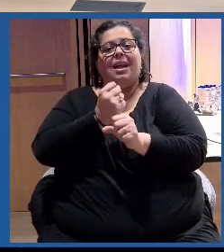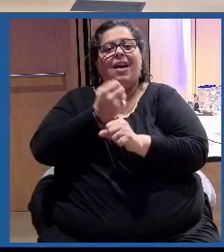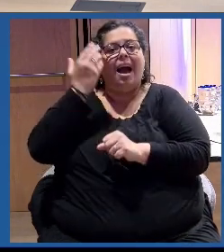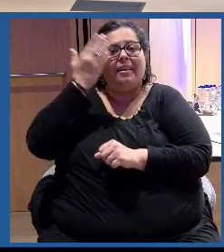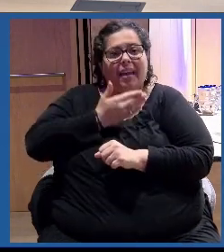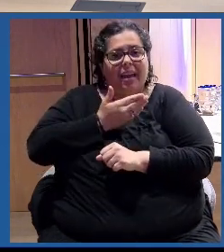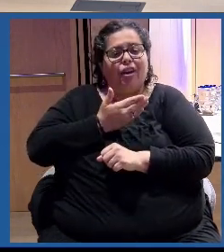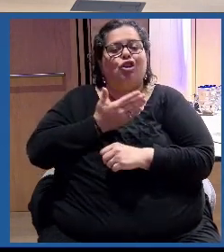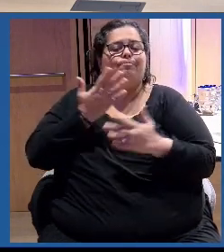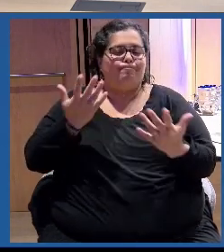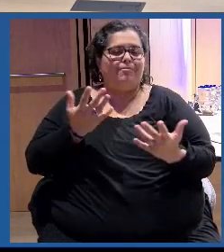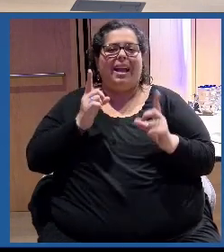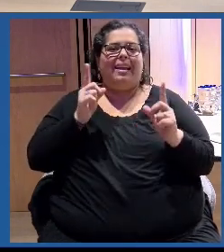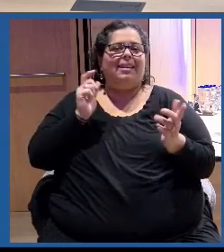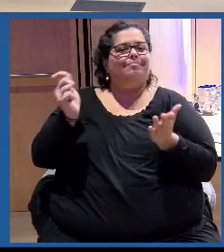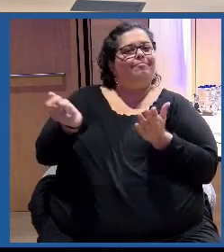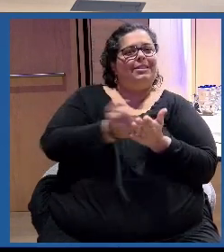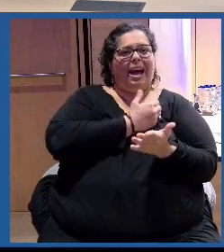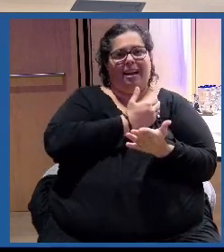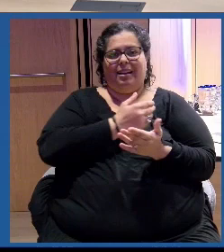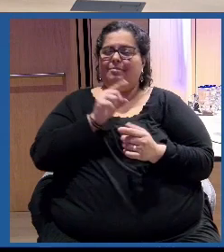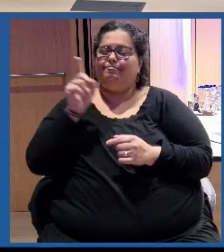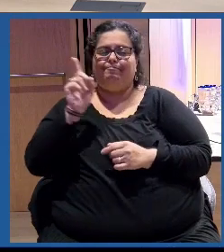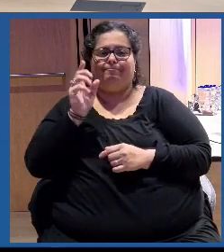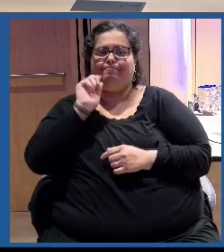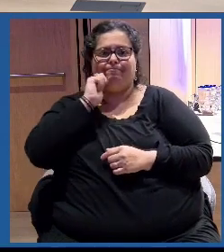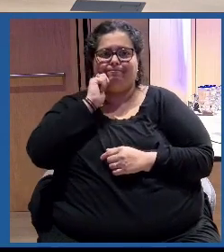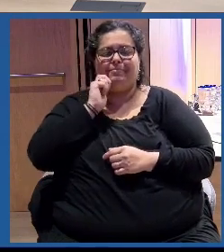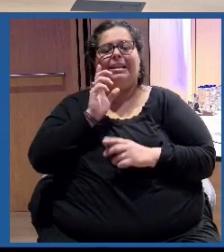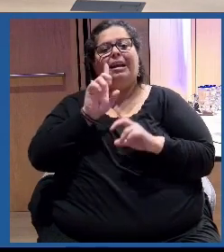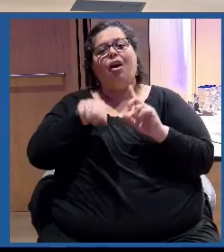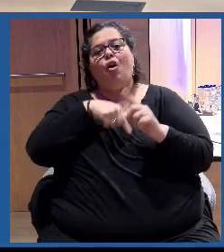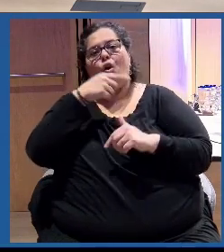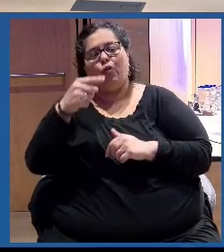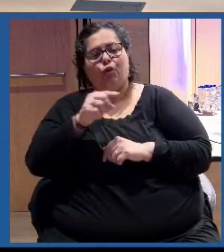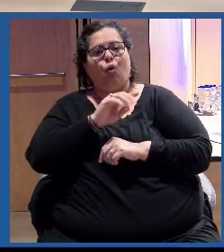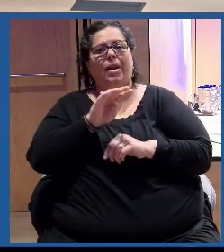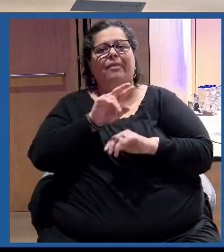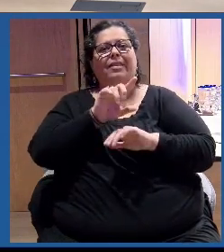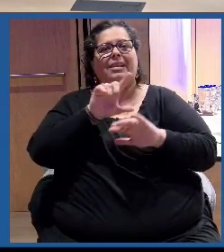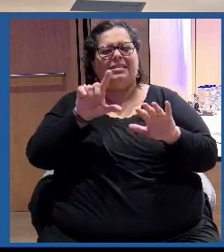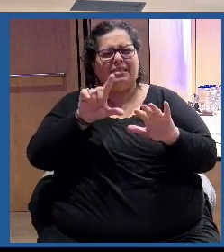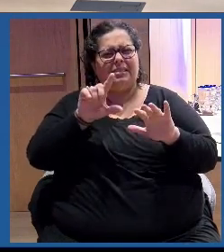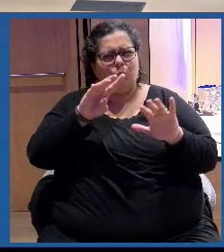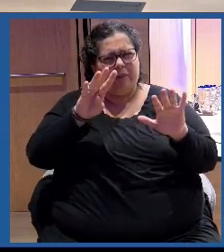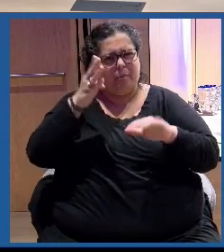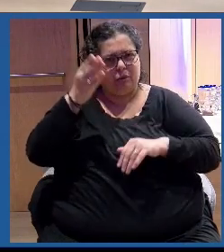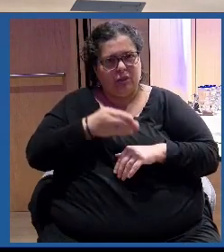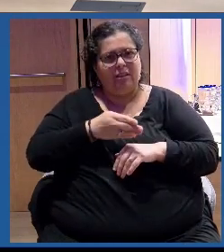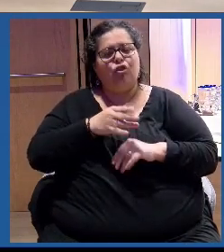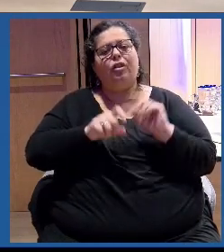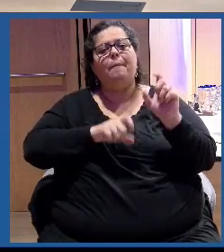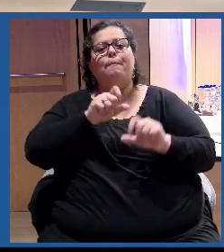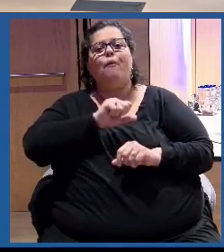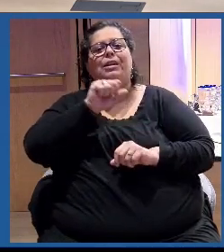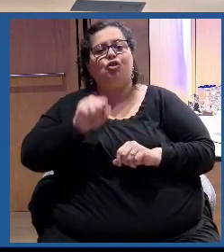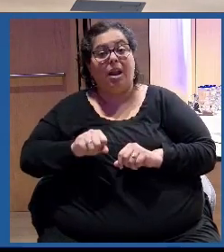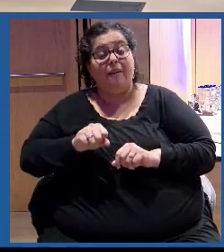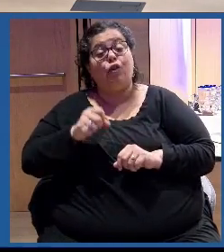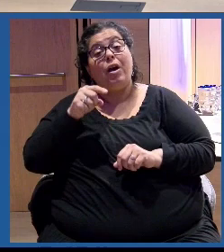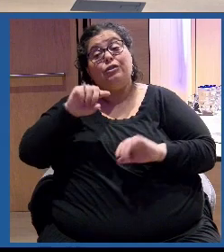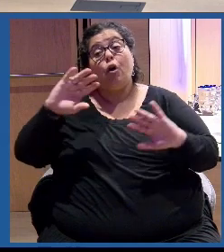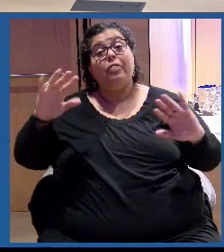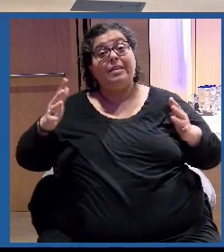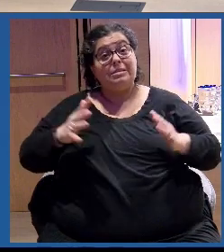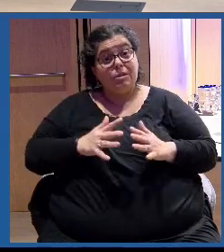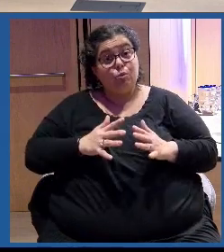en el 2006 empezaban en el 48% para la población afro. Ese porcentaje disminuyó bastante, por suerte, pero se